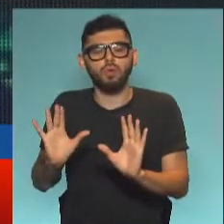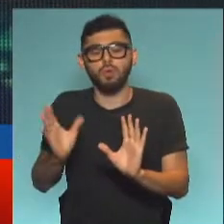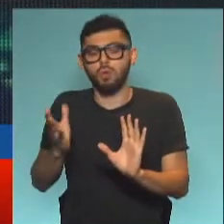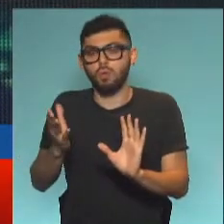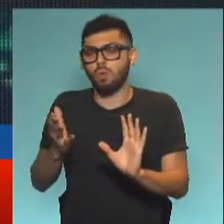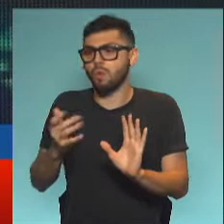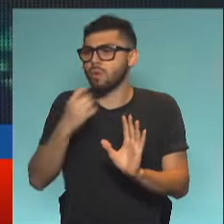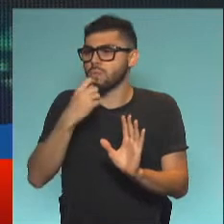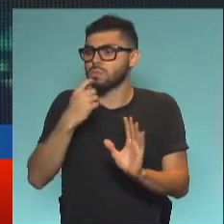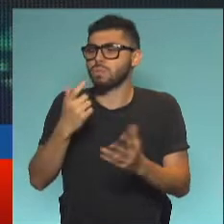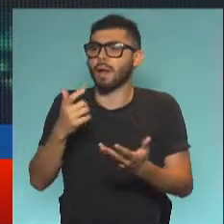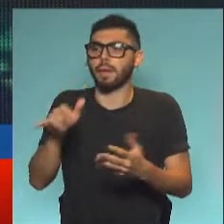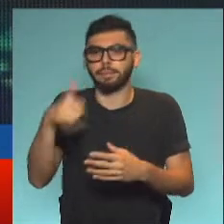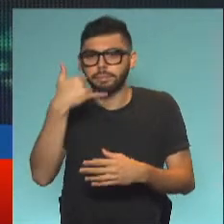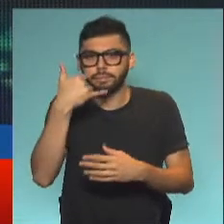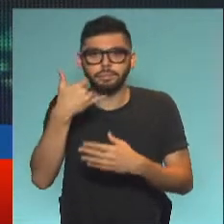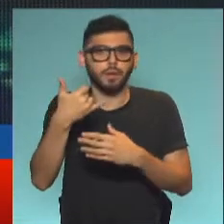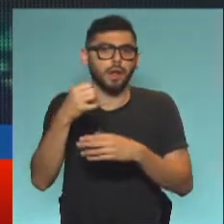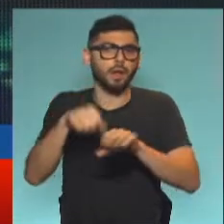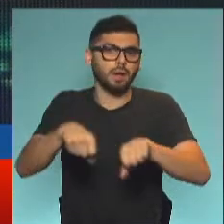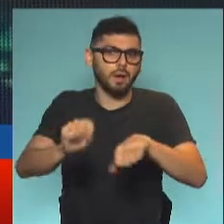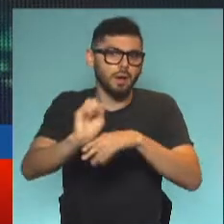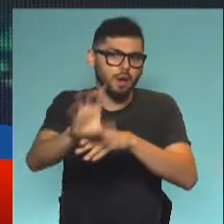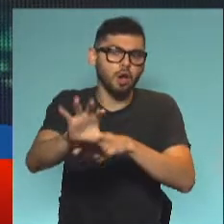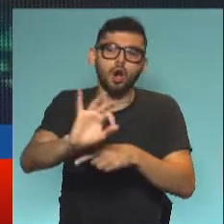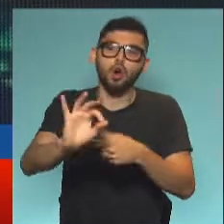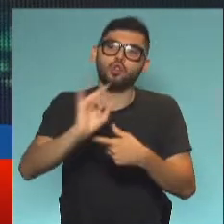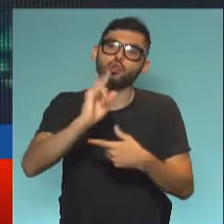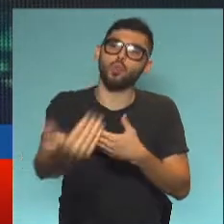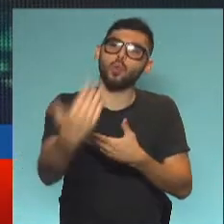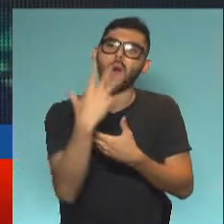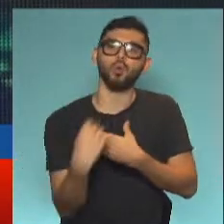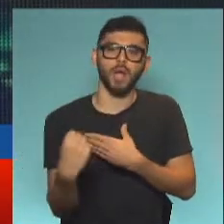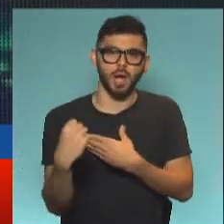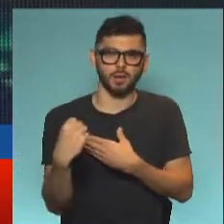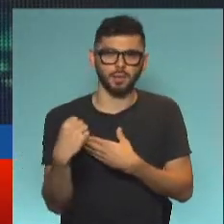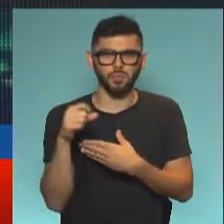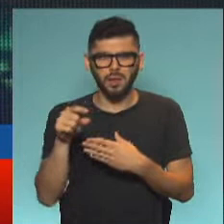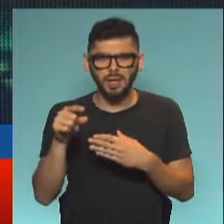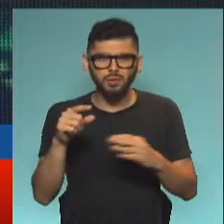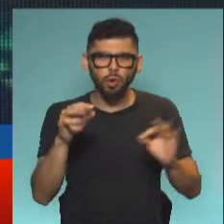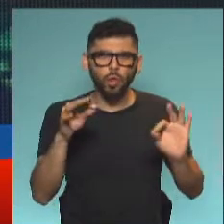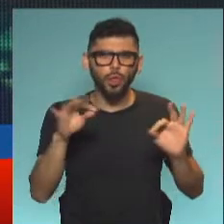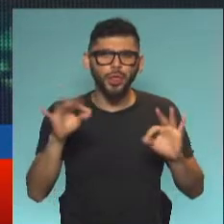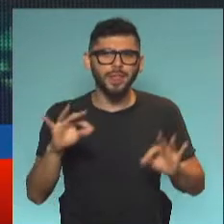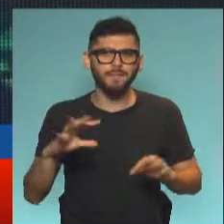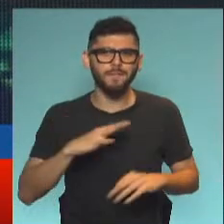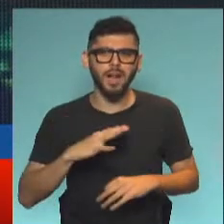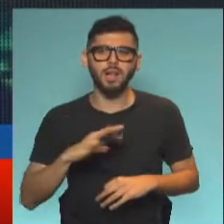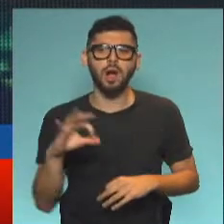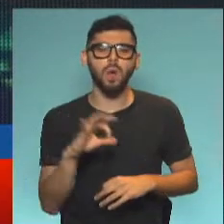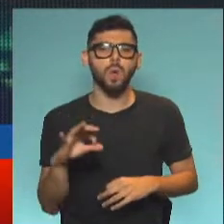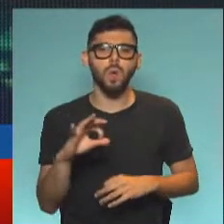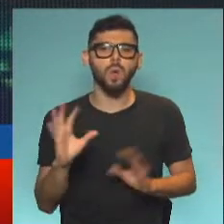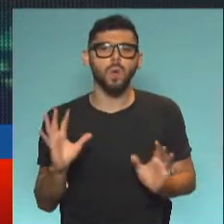envío a domicilio o el concepto de retiro en el lugar. ¿Eso es lo que falta pulir? ¿Eso es lo que falta limar? ¿O